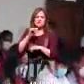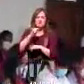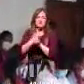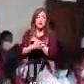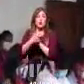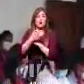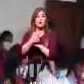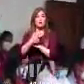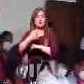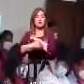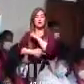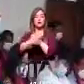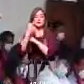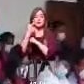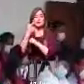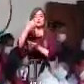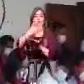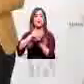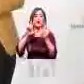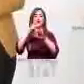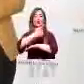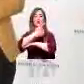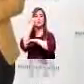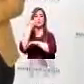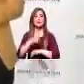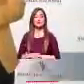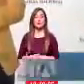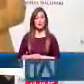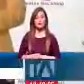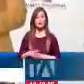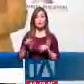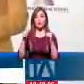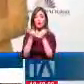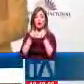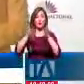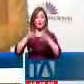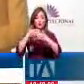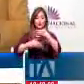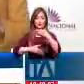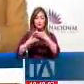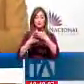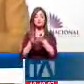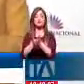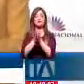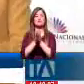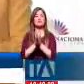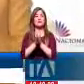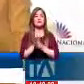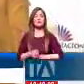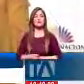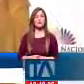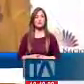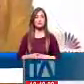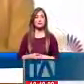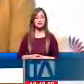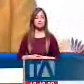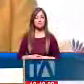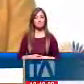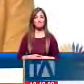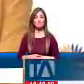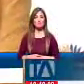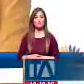una máxima sanción de 8 días de suspensión. El asambleísta, dentro de su documento, lo que expone es una cómo se